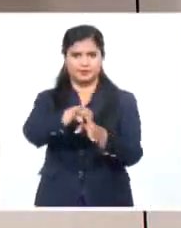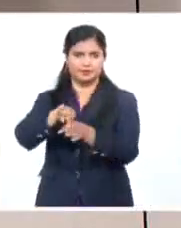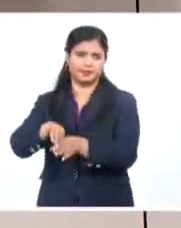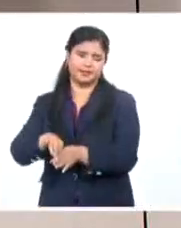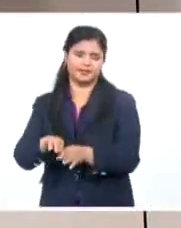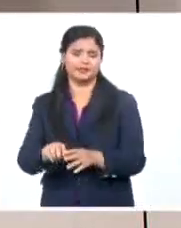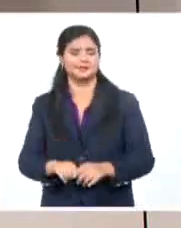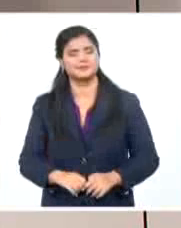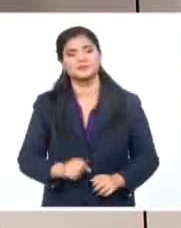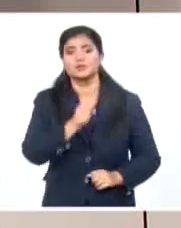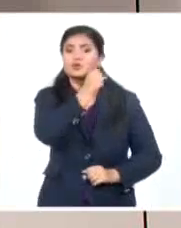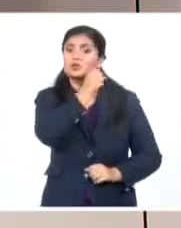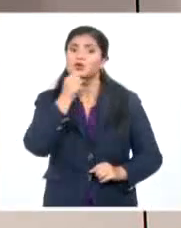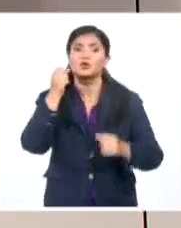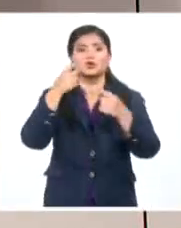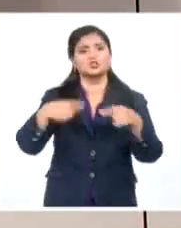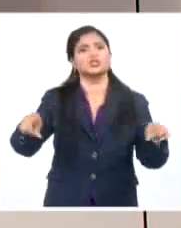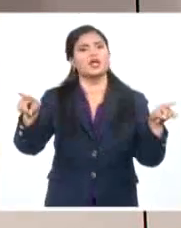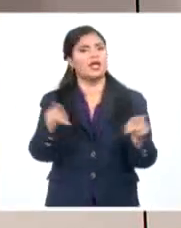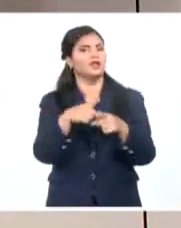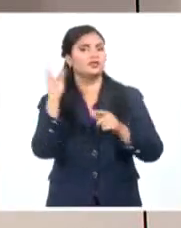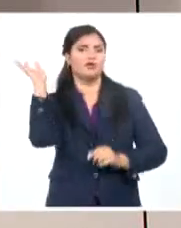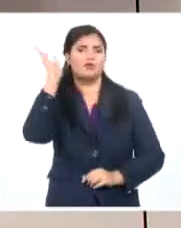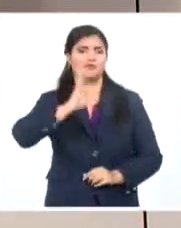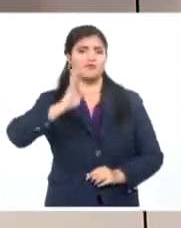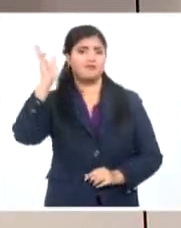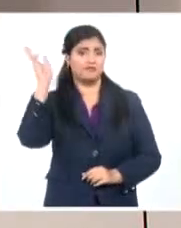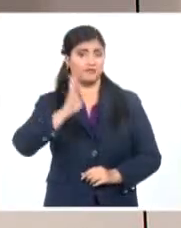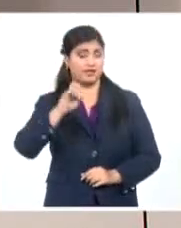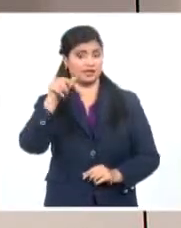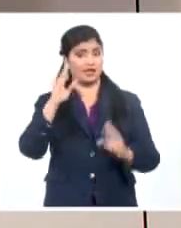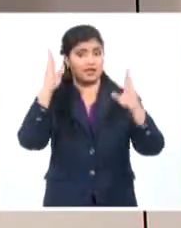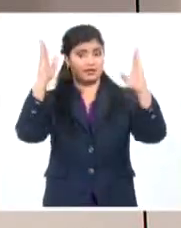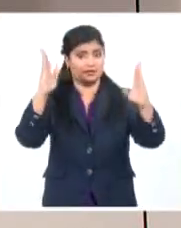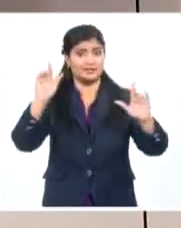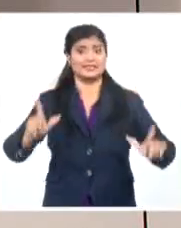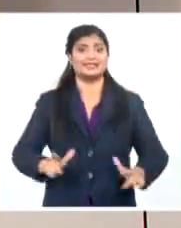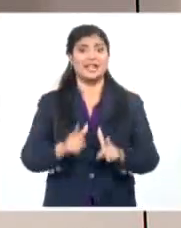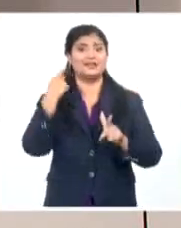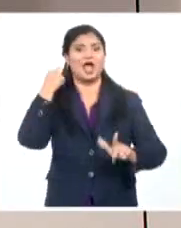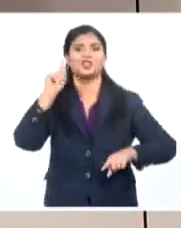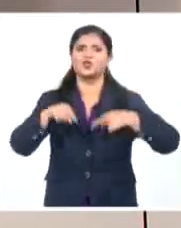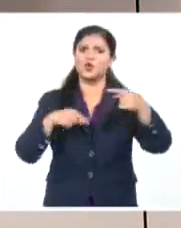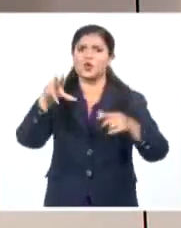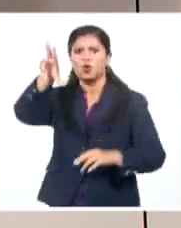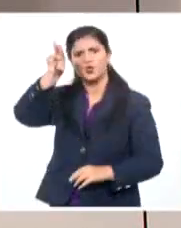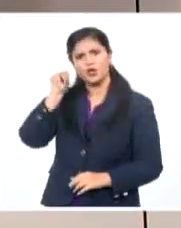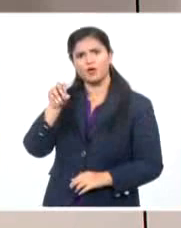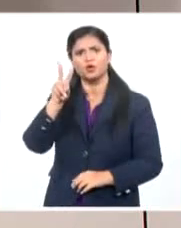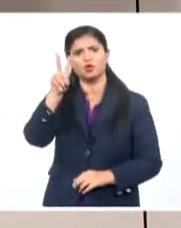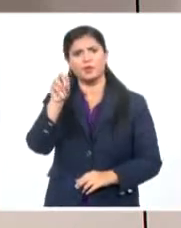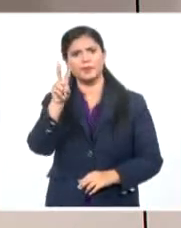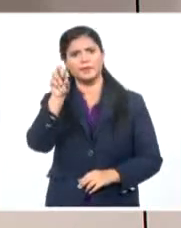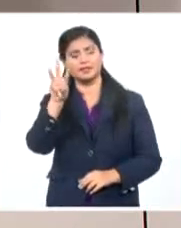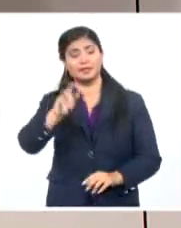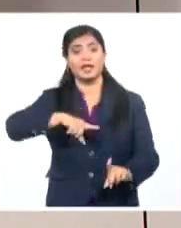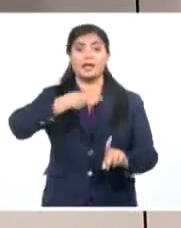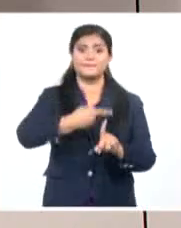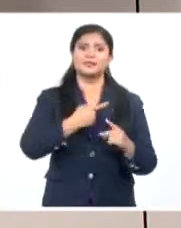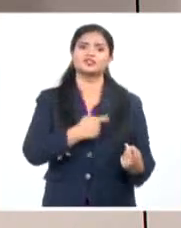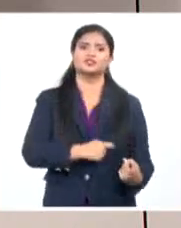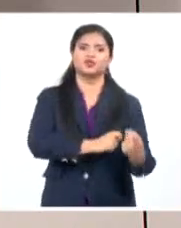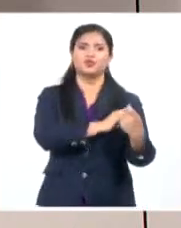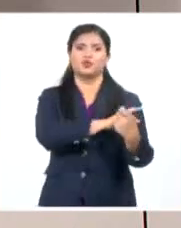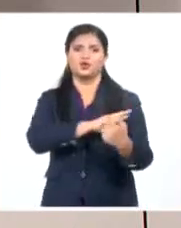conciertos y fiestas populares conforman la jornada cultural para festejar el año nuevo y con ello el aniversario del triunfo de la